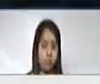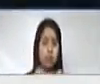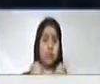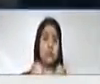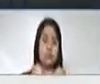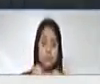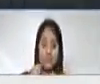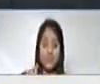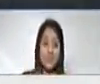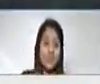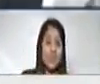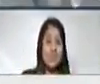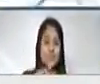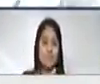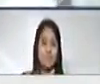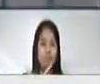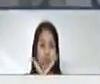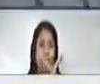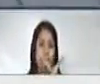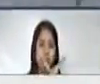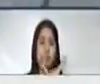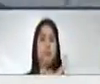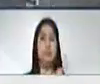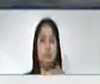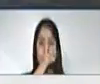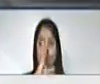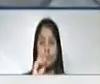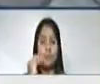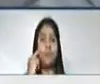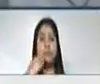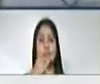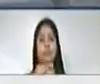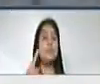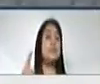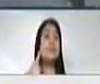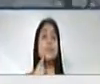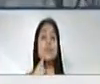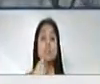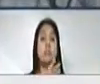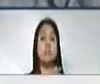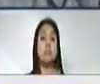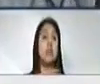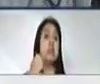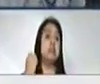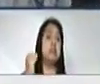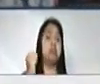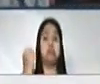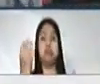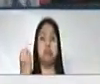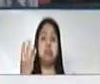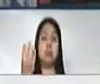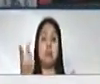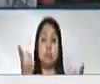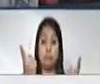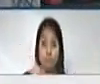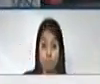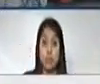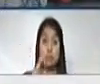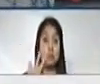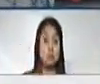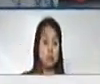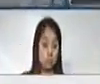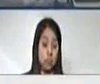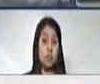descargar todas las vacunas para realizar todo el proceso que esto conlleva con el objetivo de garantizar y empezar a aplicar, por